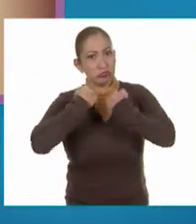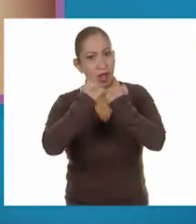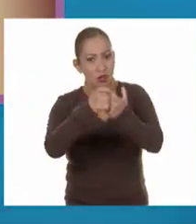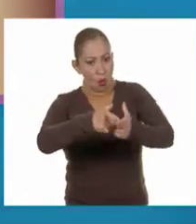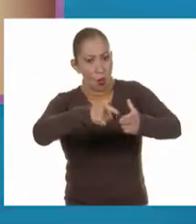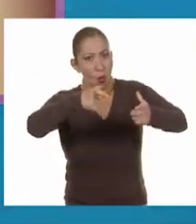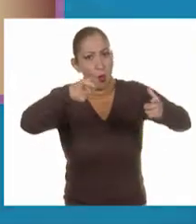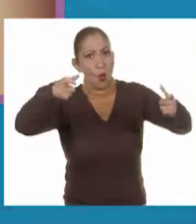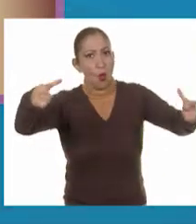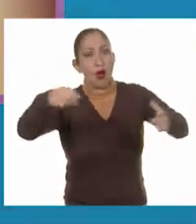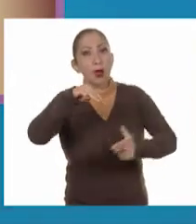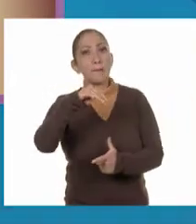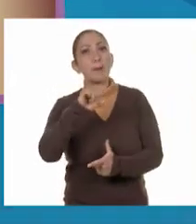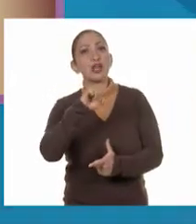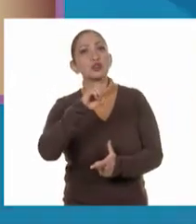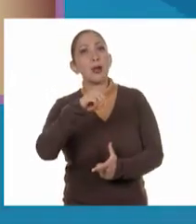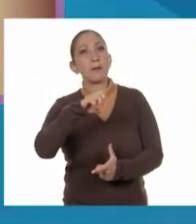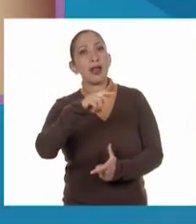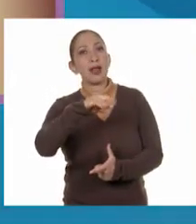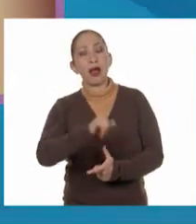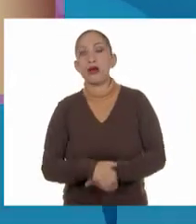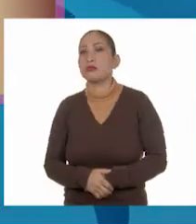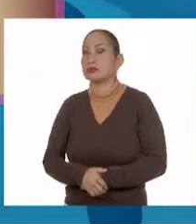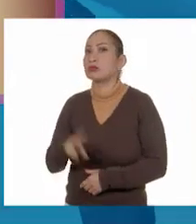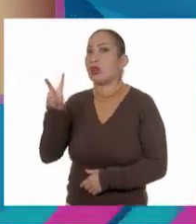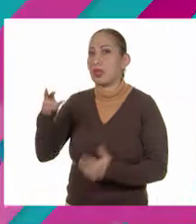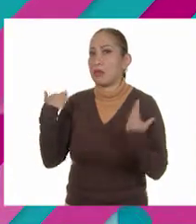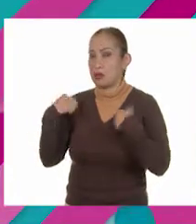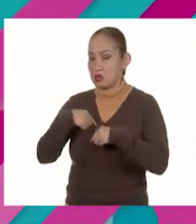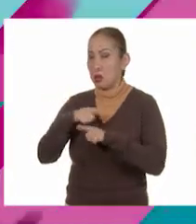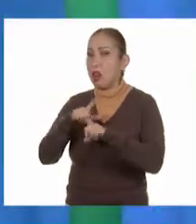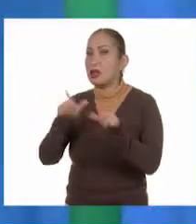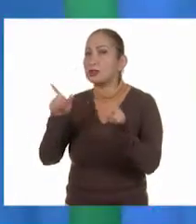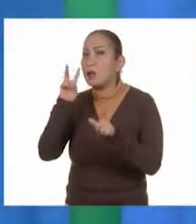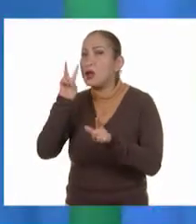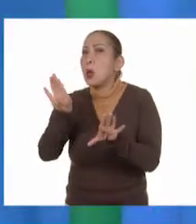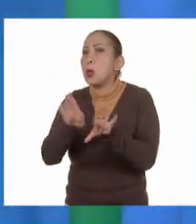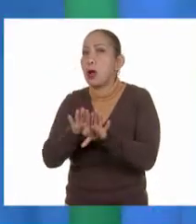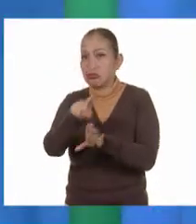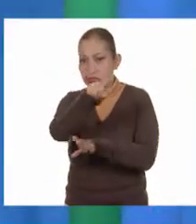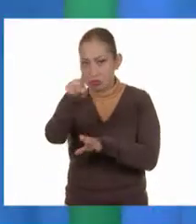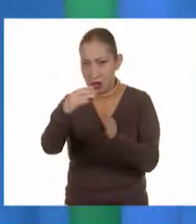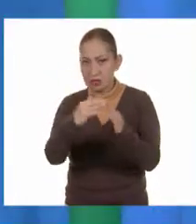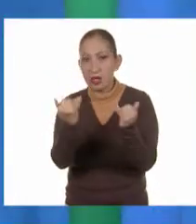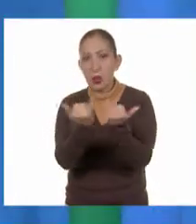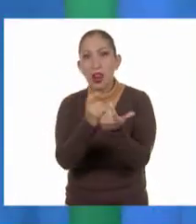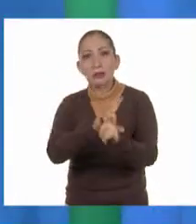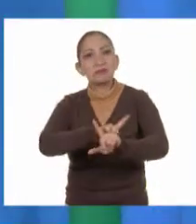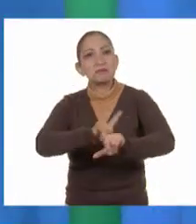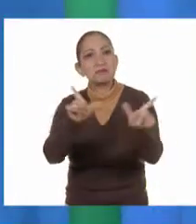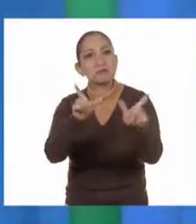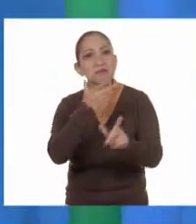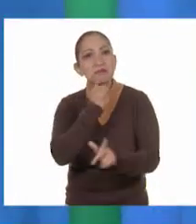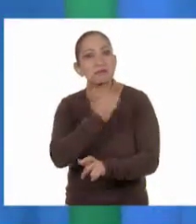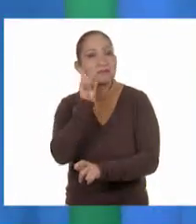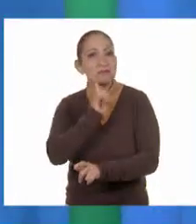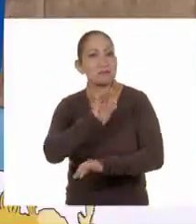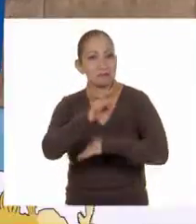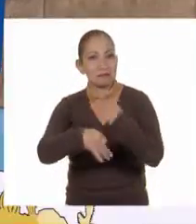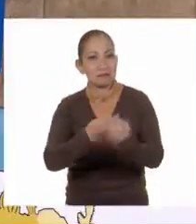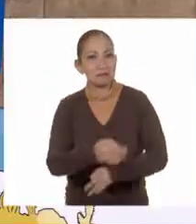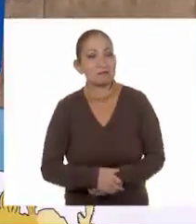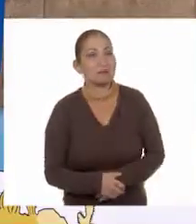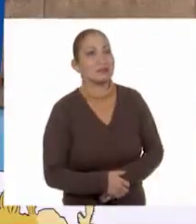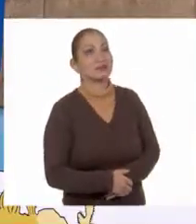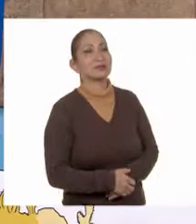y fuerte de Mesoamérica? Muy bien, maestra, estoy listo. Y en casa estoy seguro que también están listas y listos, ¿verdad? Muy